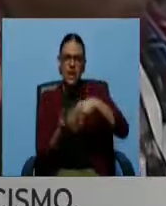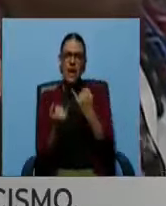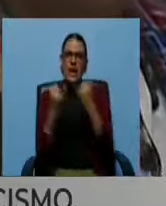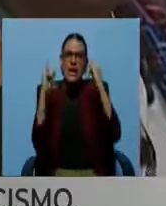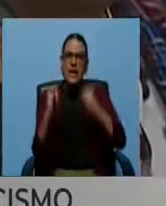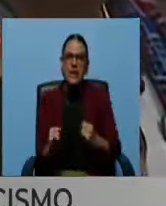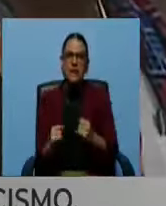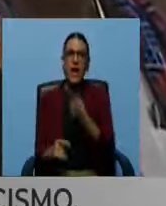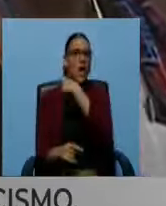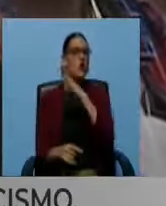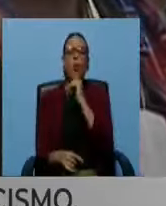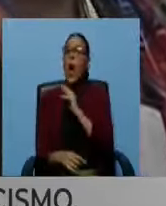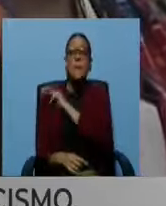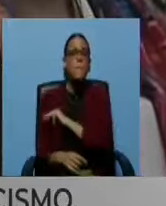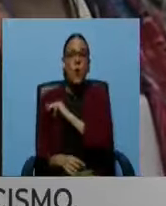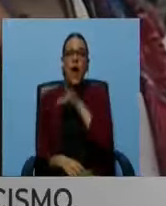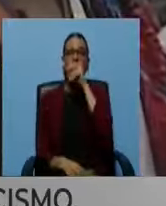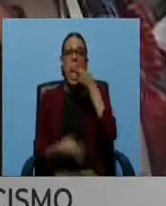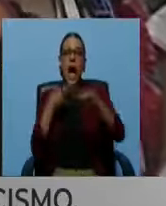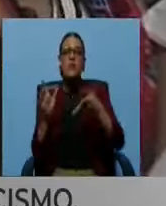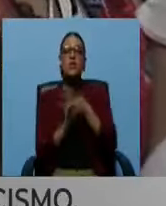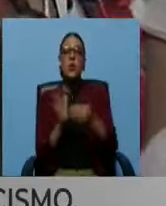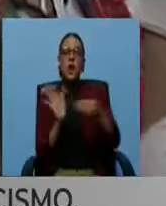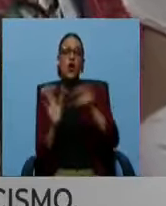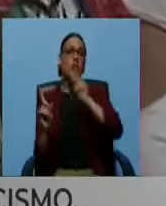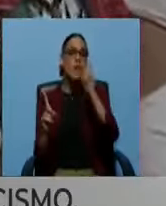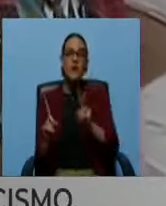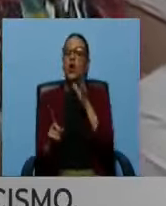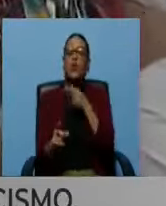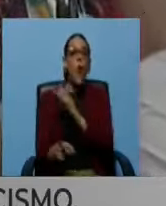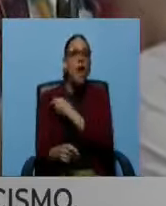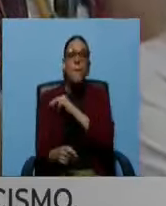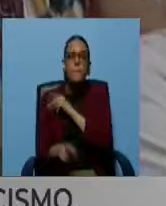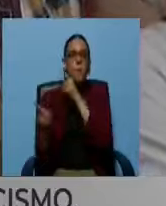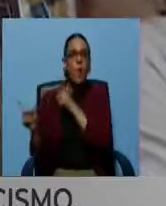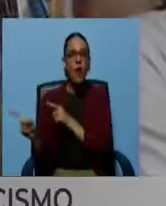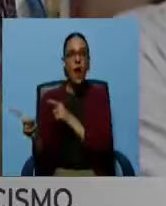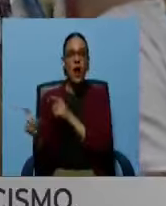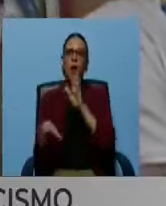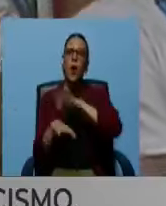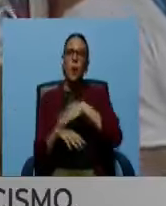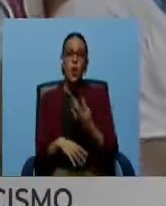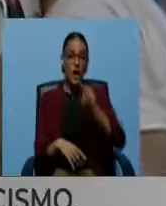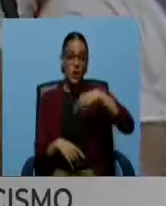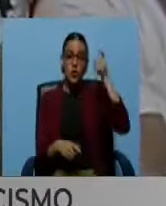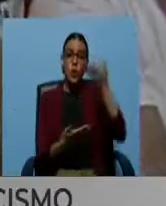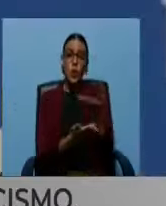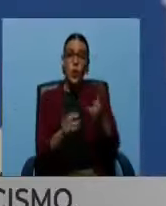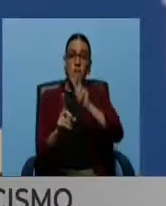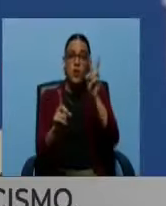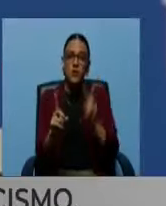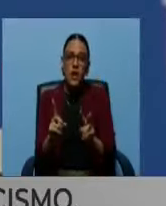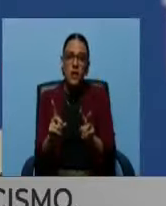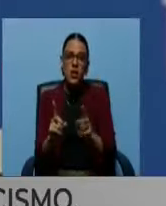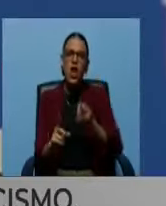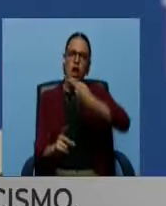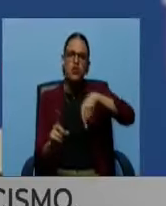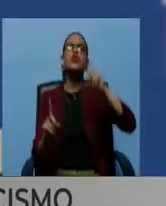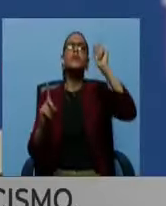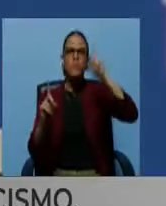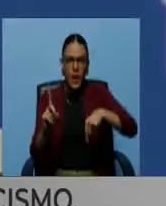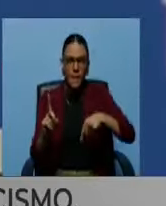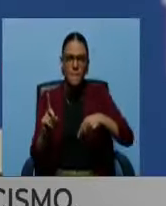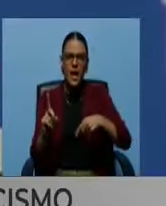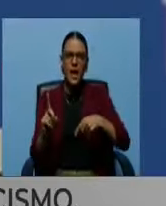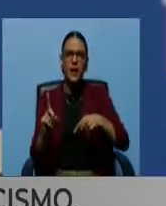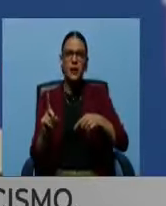moral, por ejemplo, para hablar de Venezuela, porque el pueblo venezolano también,